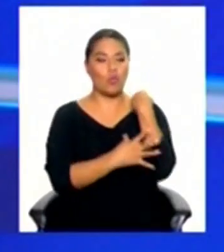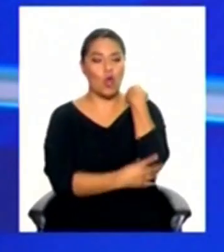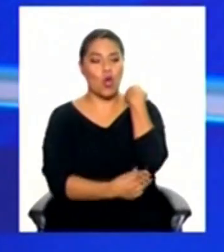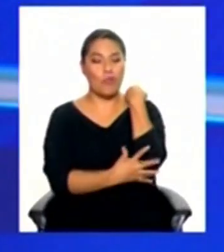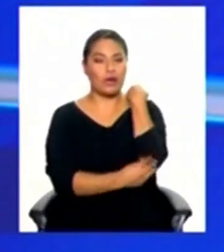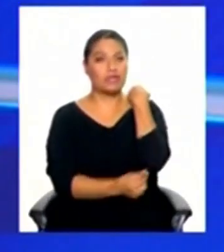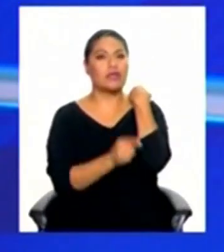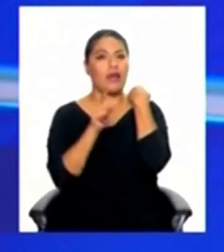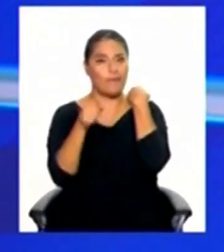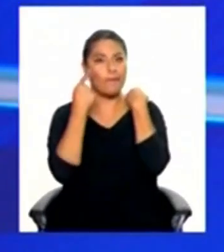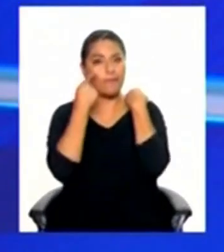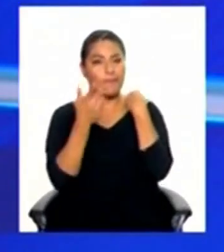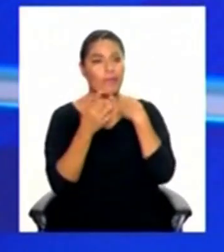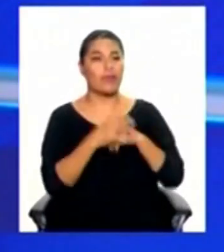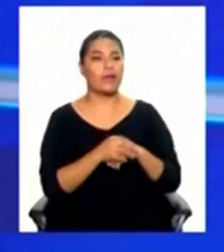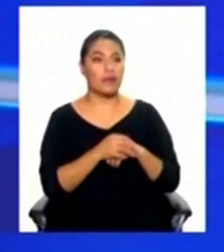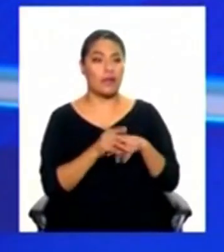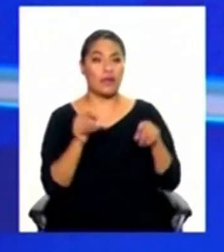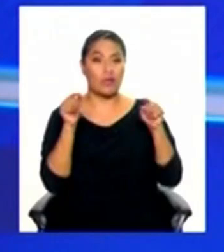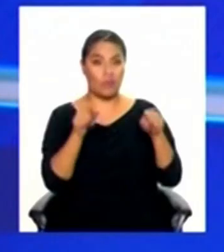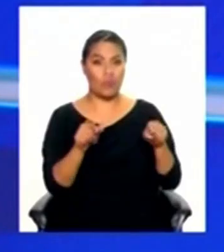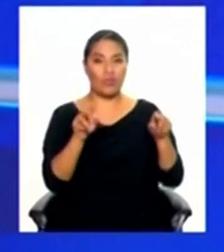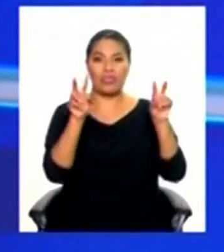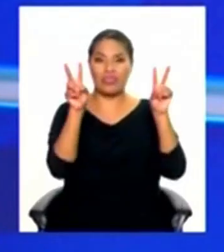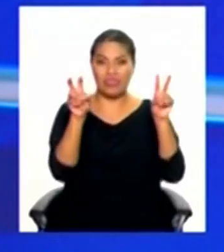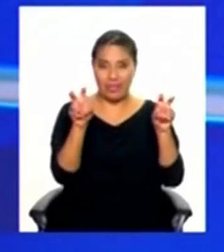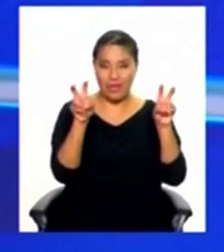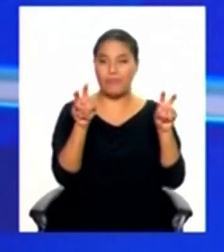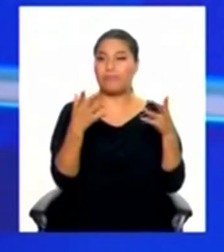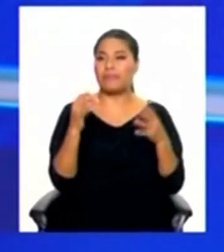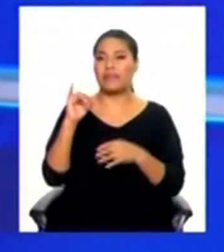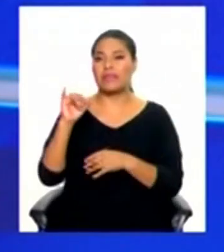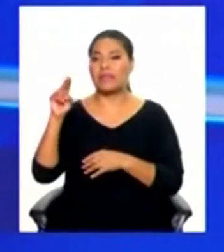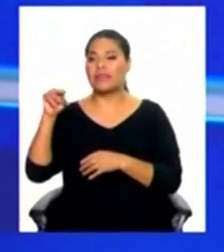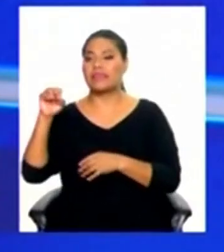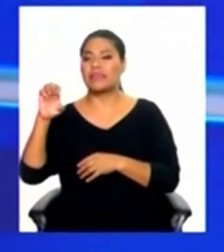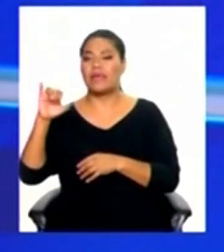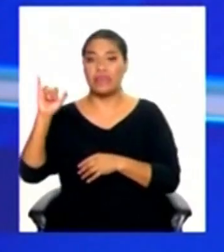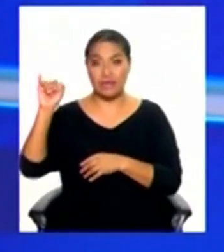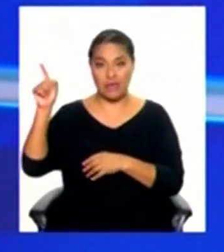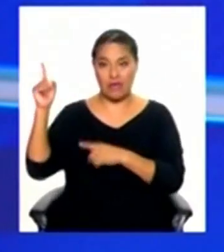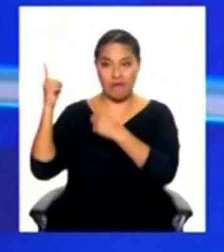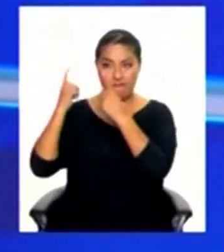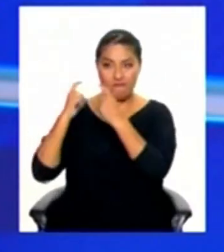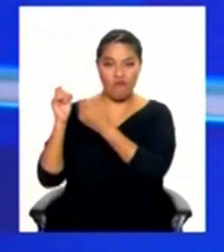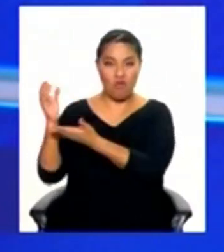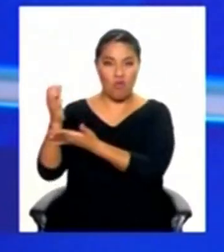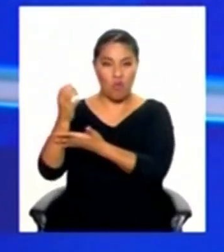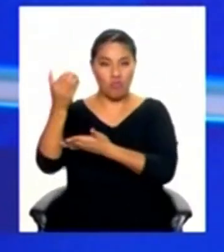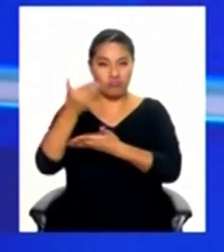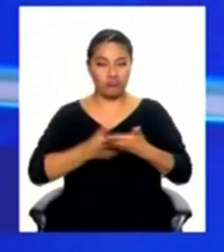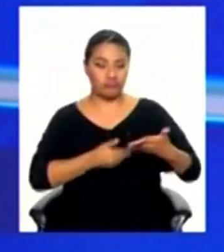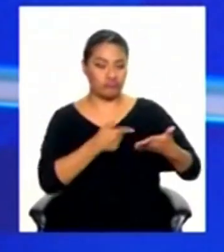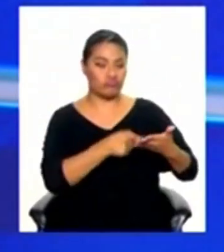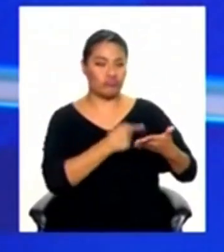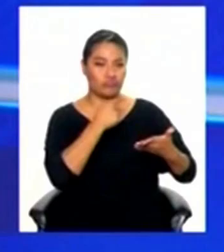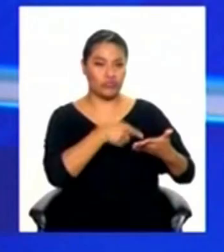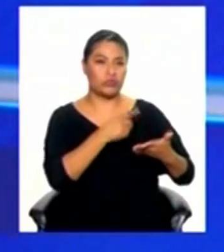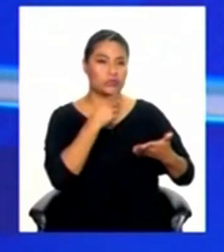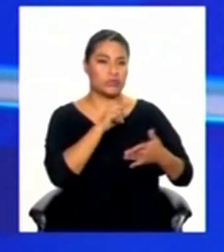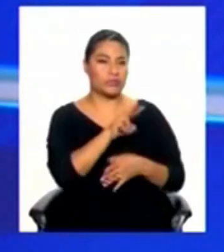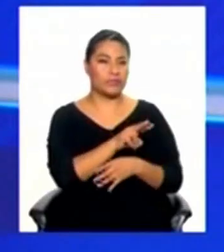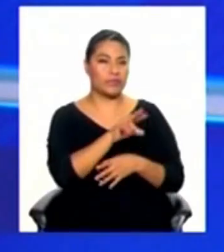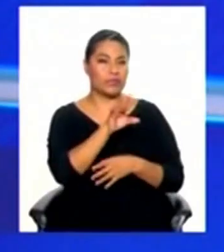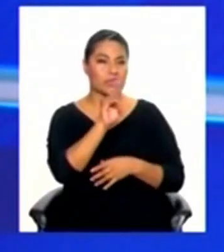la pobreza actualmente ya con datos de del inei y la encuesta Nacional de hogares de hogares ya está en